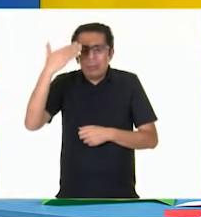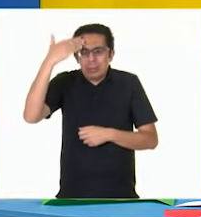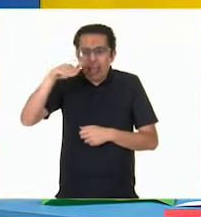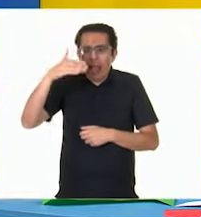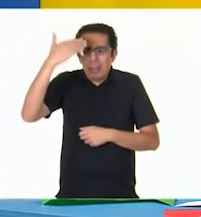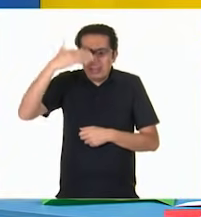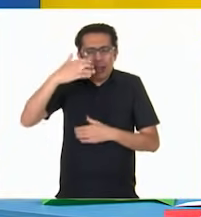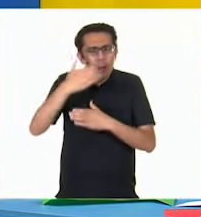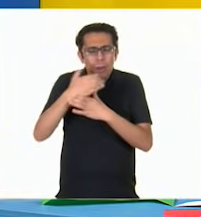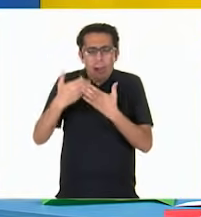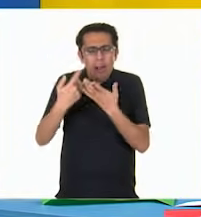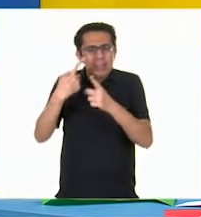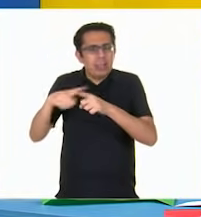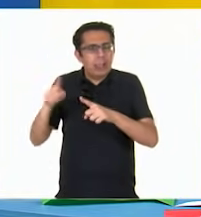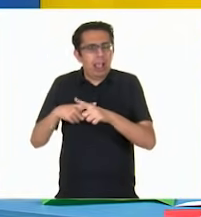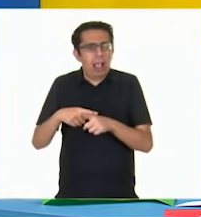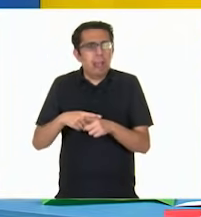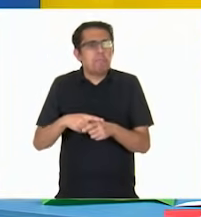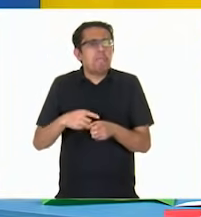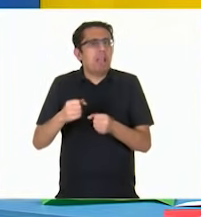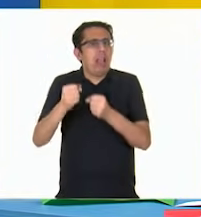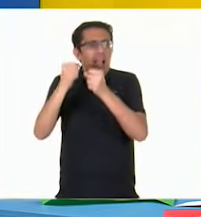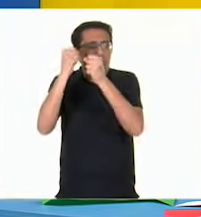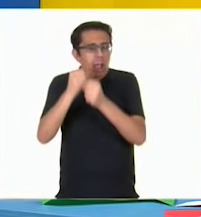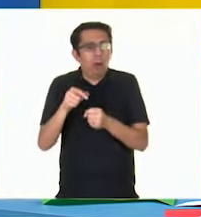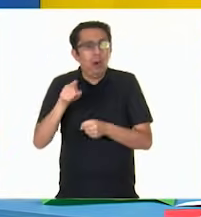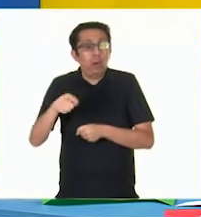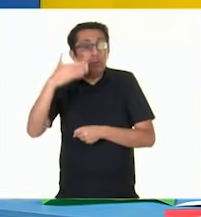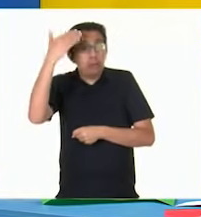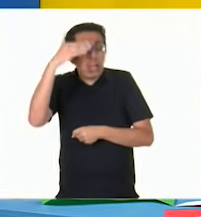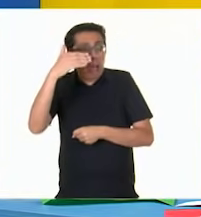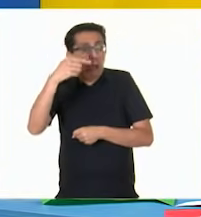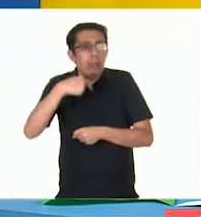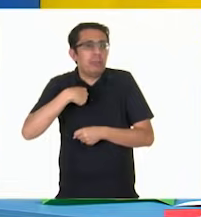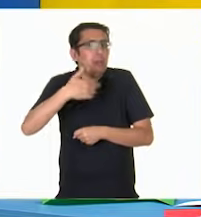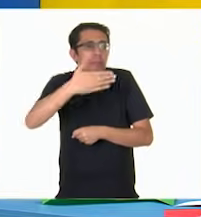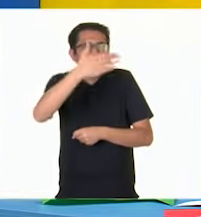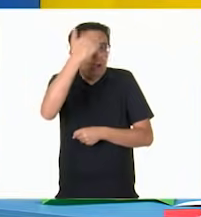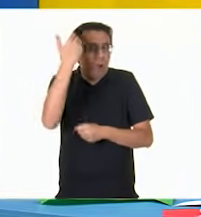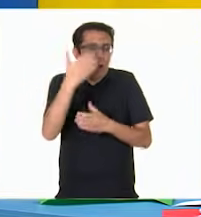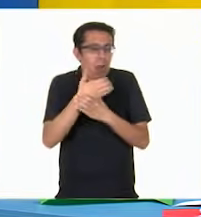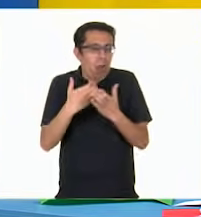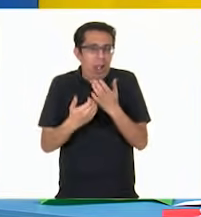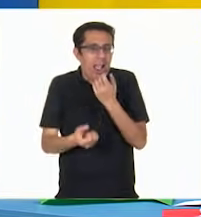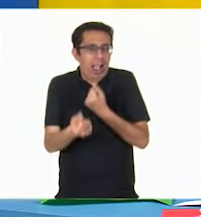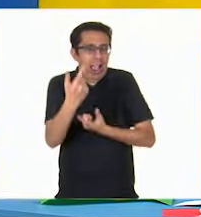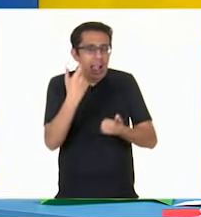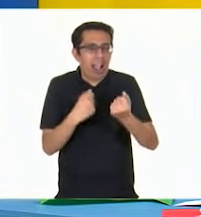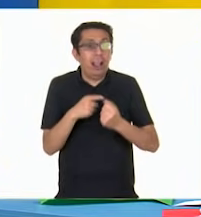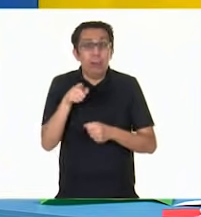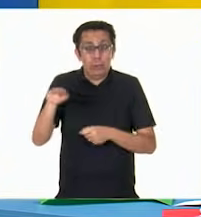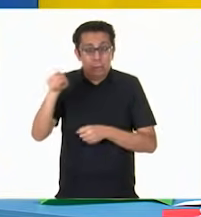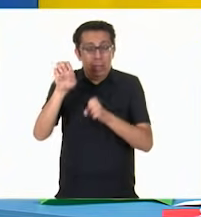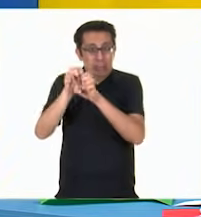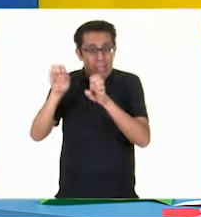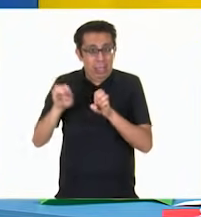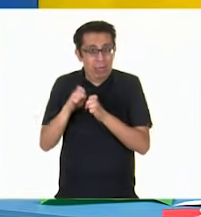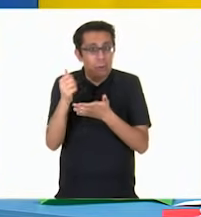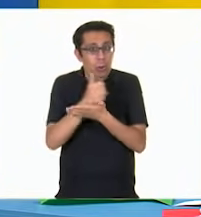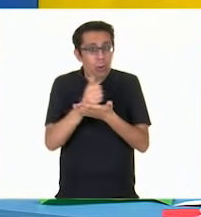cosas y seguramente varias que yo no sé. Pero continuemos. Es su turno, equipo azul. Sí.